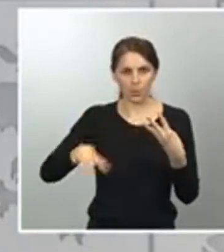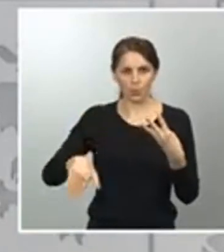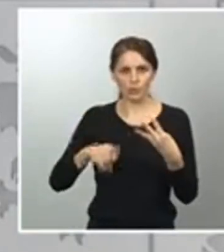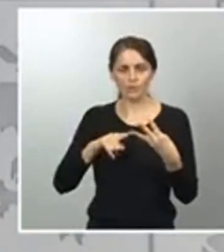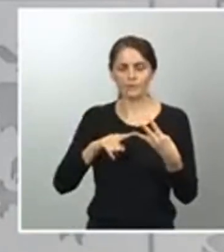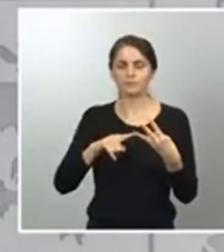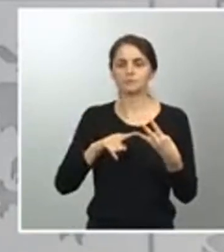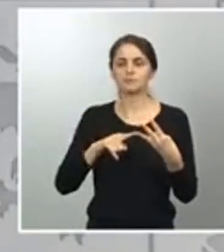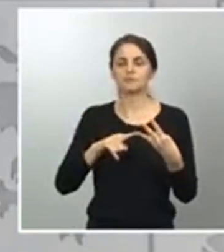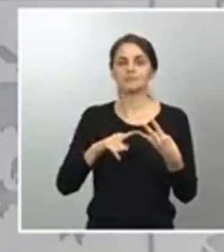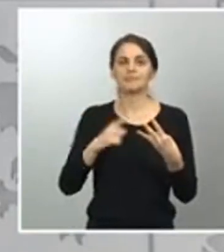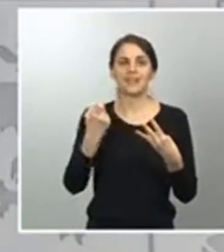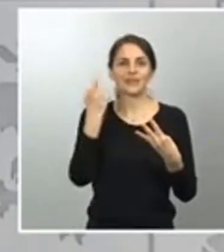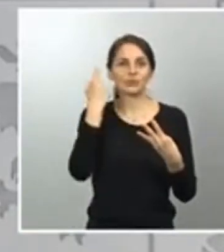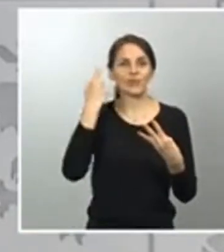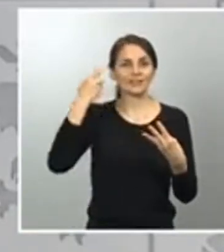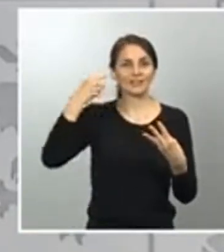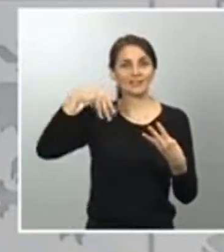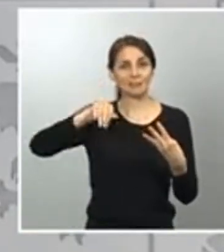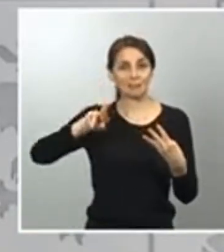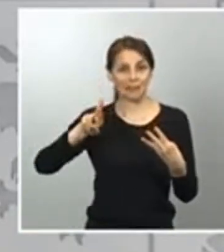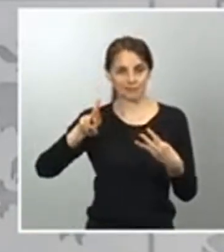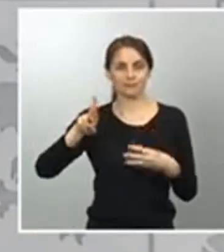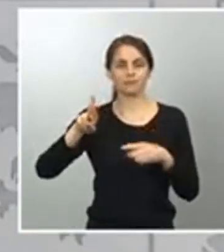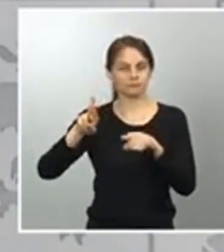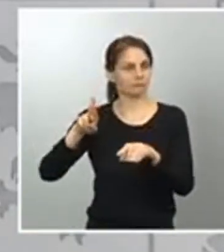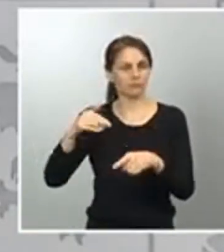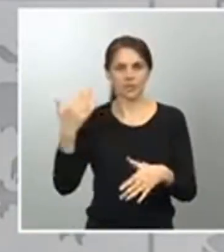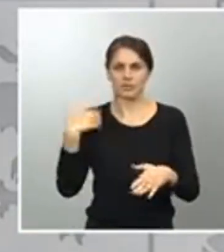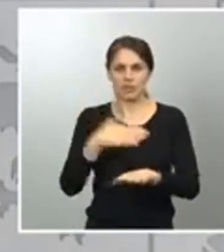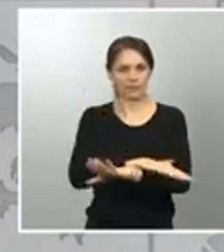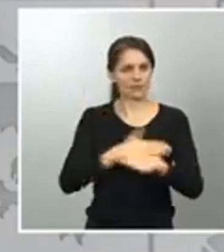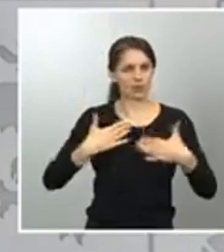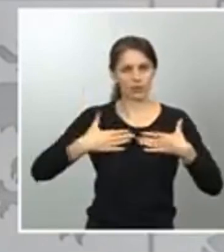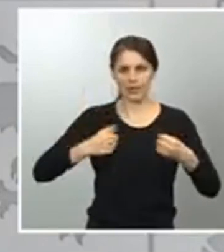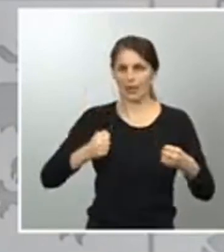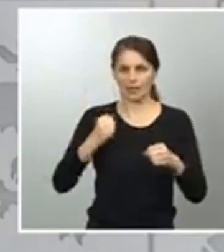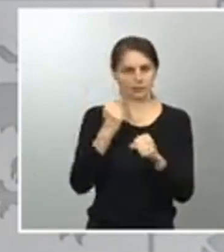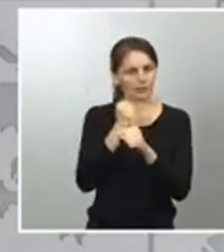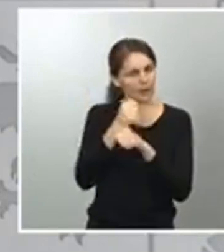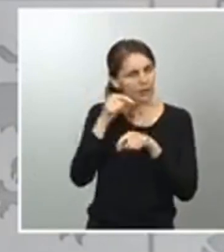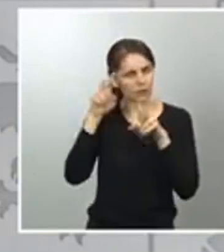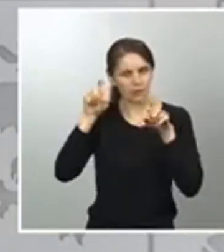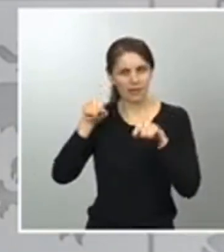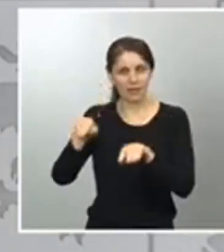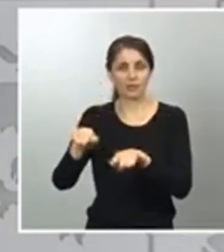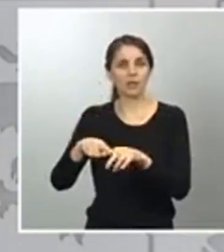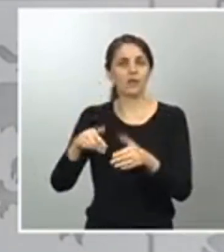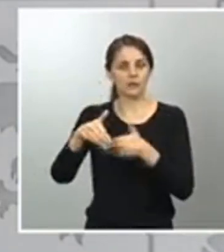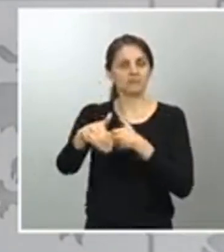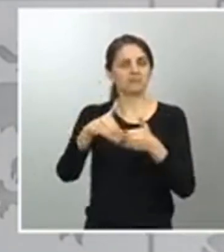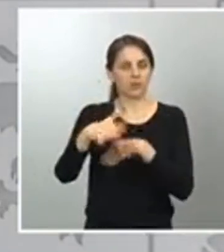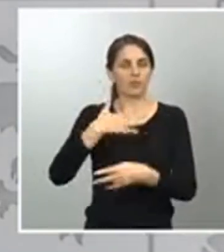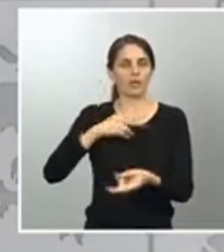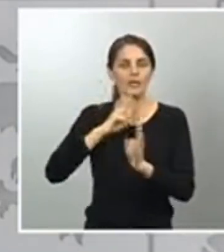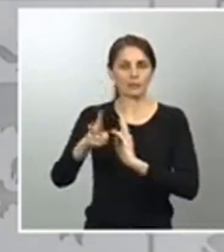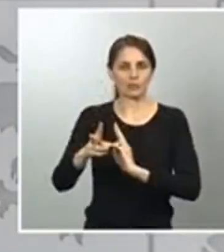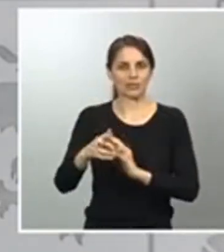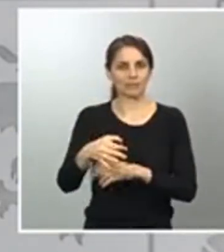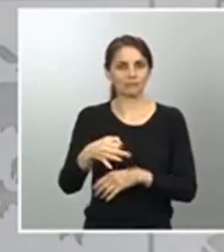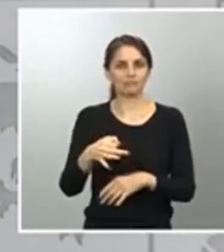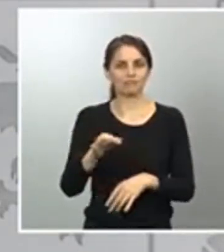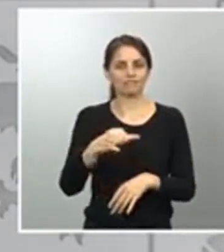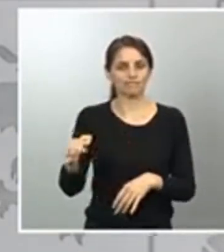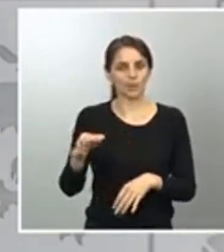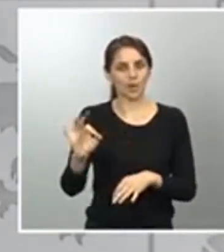estudiantes MIR, decirle que el Ministerio de Sanidad está trabajando en ello y que esperamos en los próximos días darles una respuesta efectivamente a esta